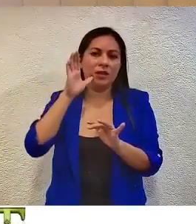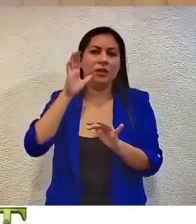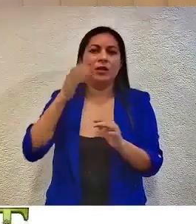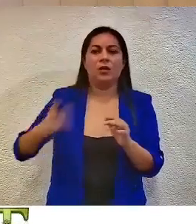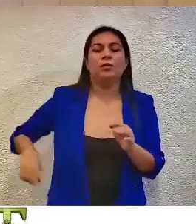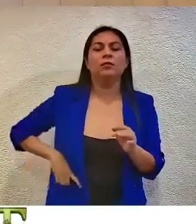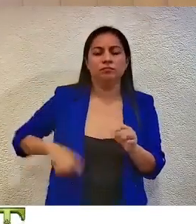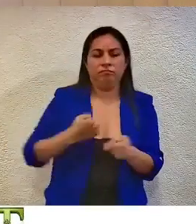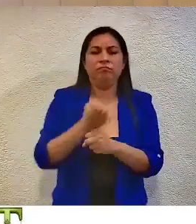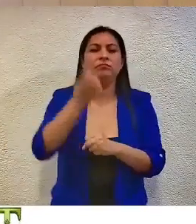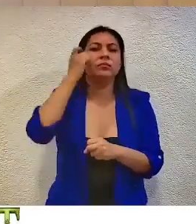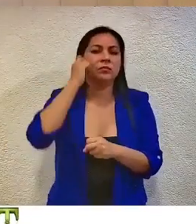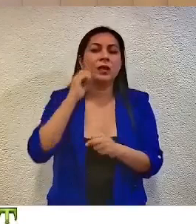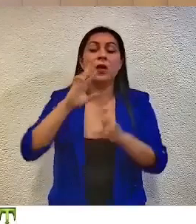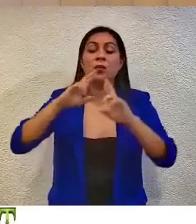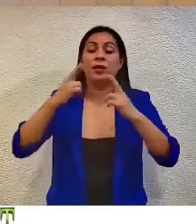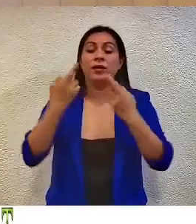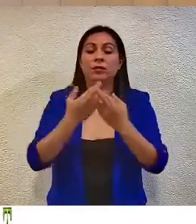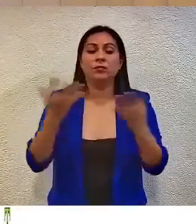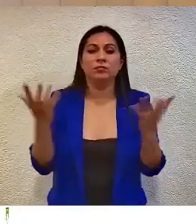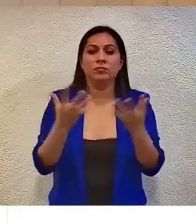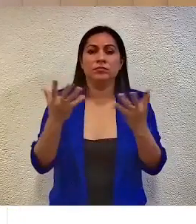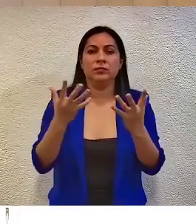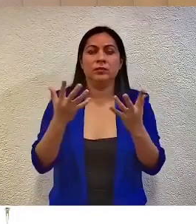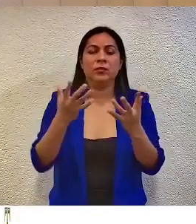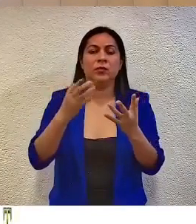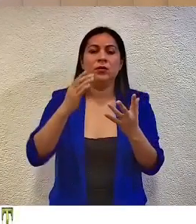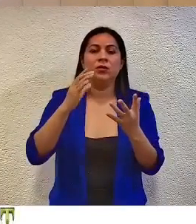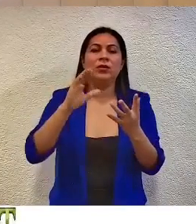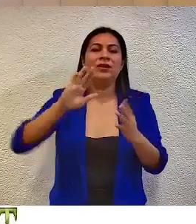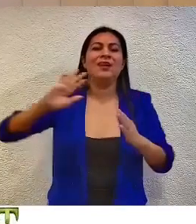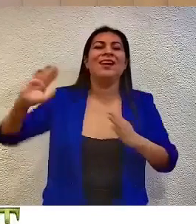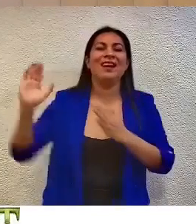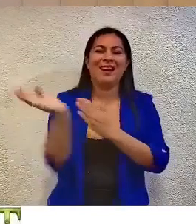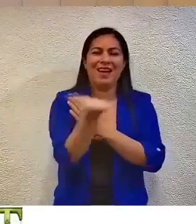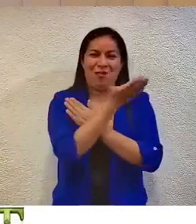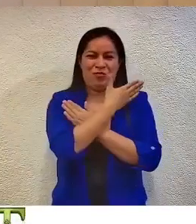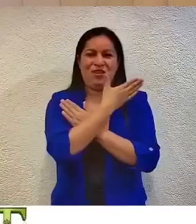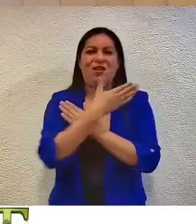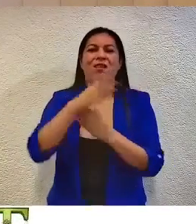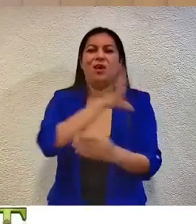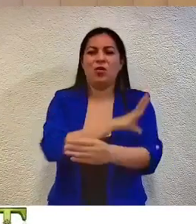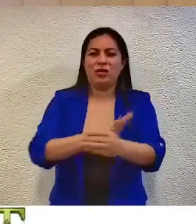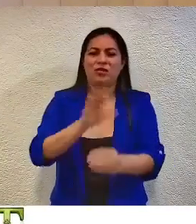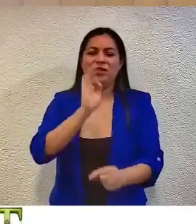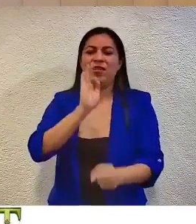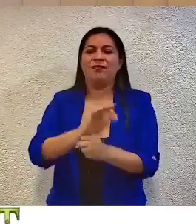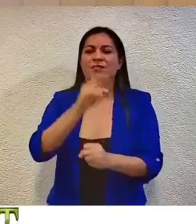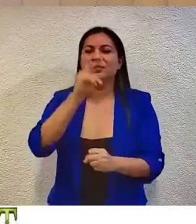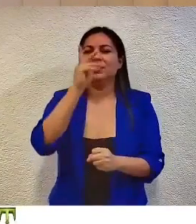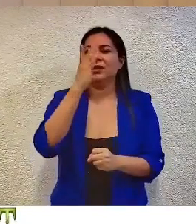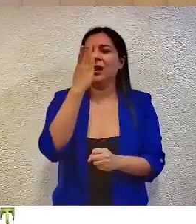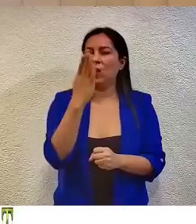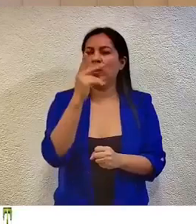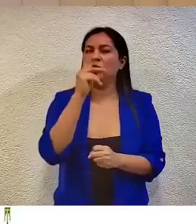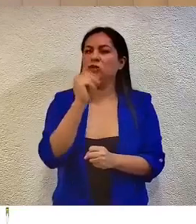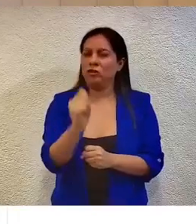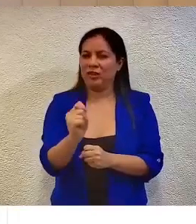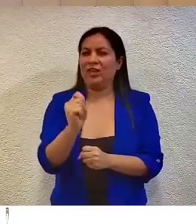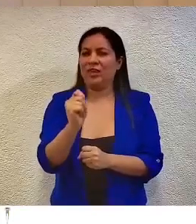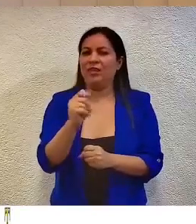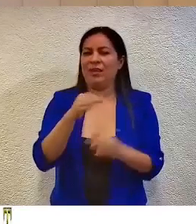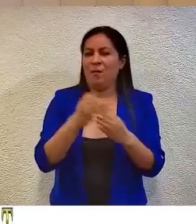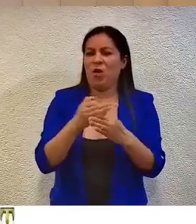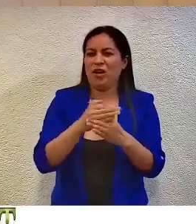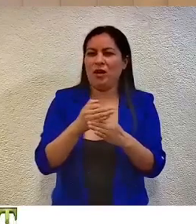de Guerrero, a una reunión realizada por la ciudadana Claudia Sheinbaum Pardo, coordinadora de la defensa de la Cuarta Transformación del partido político